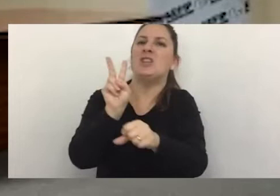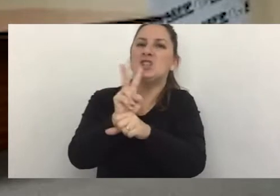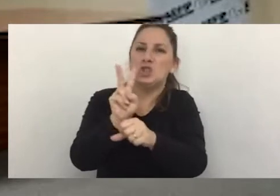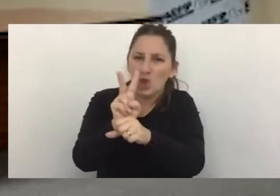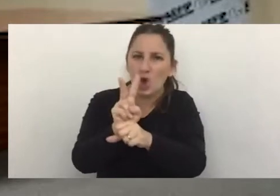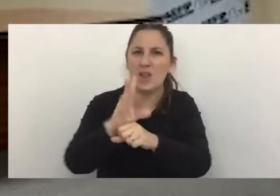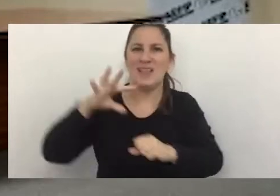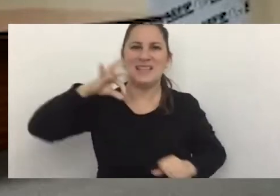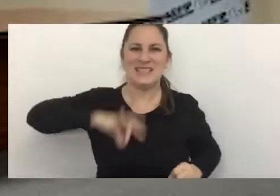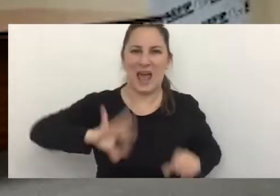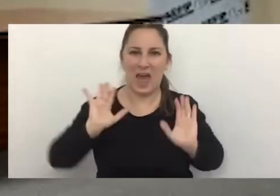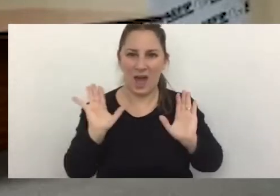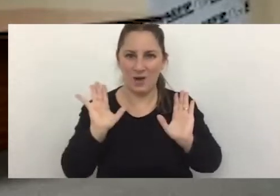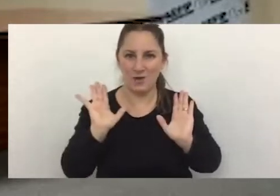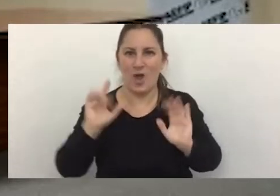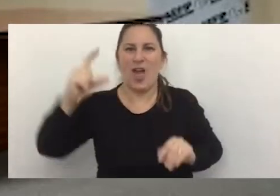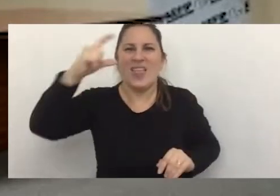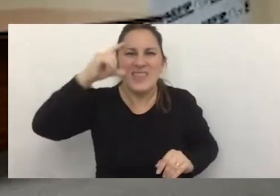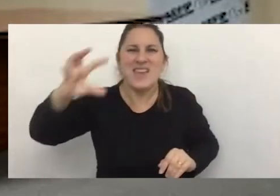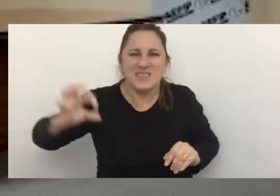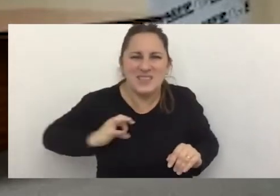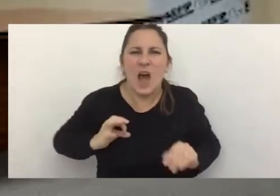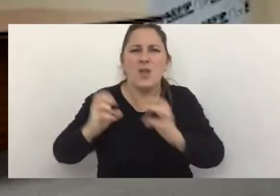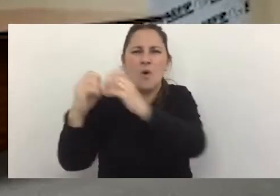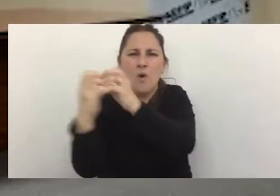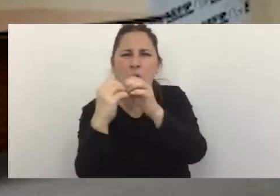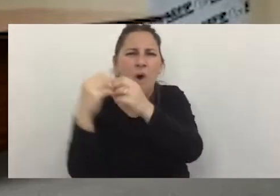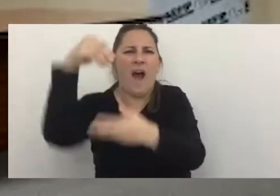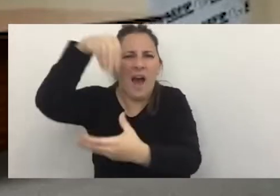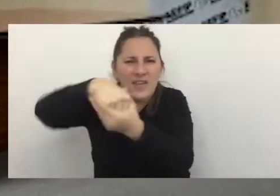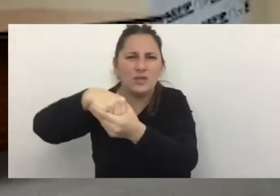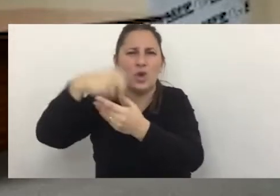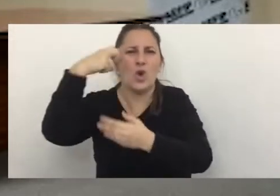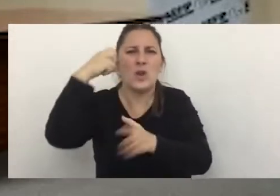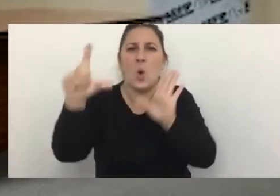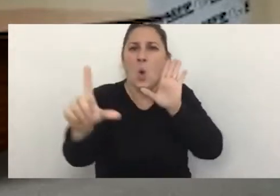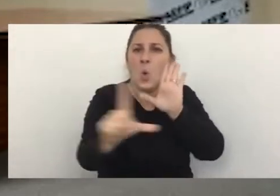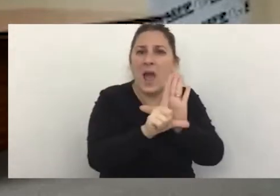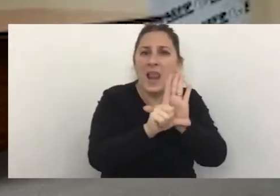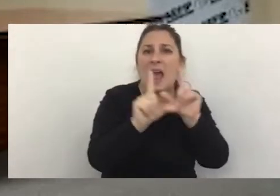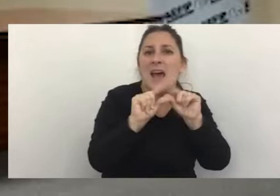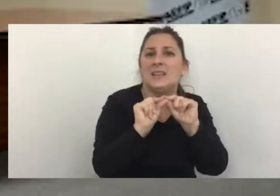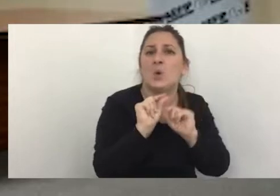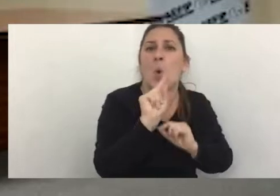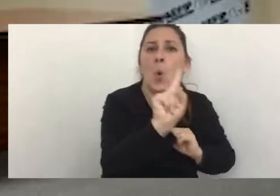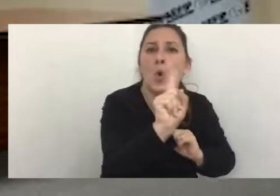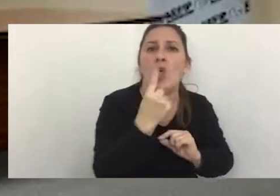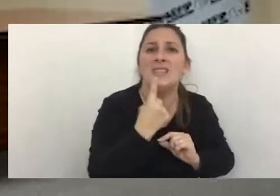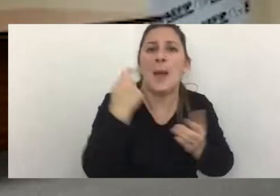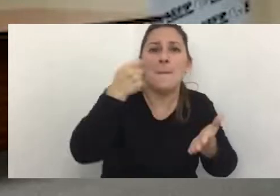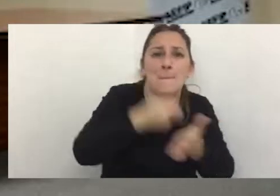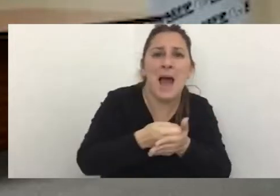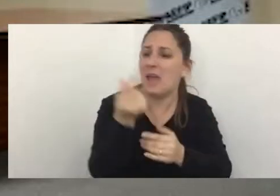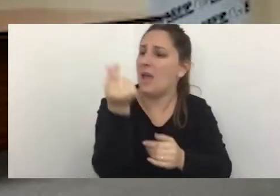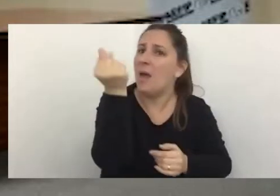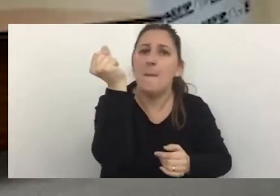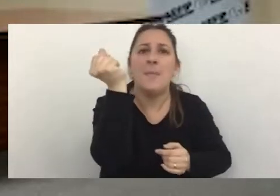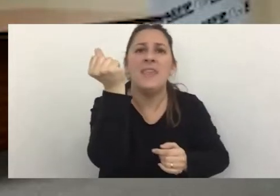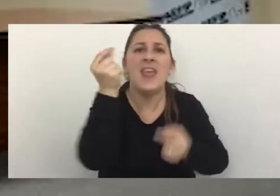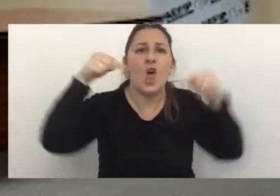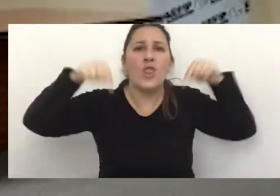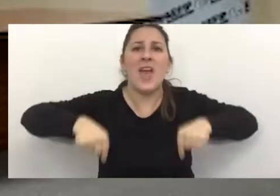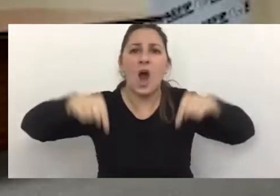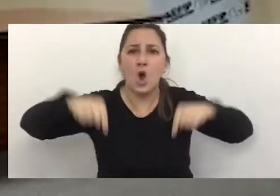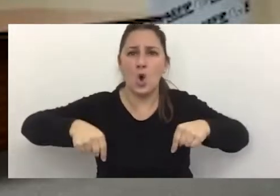estuvo tramitando en el Congreso una ley que su artículo 1 decía, páguese con moneda de curso legal. ¿Por qué? Porque